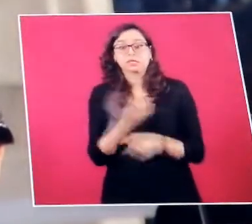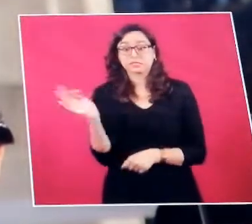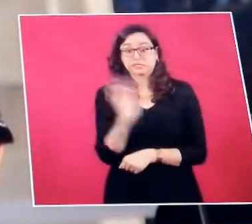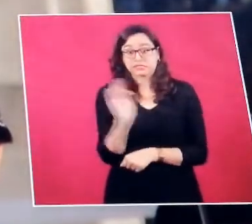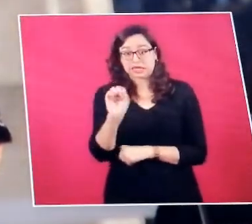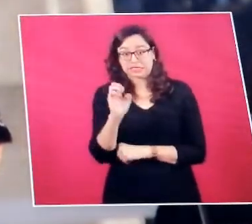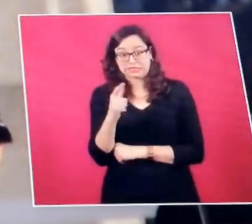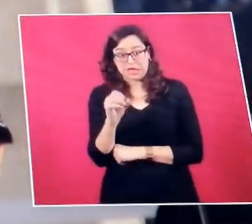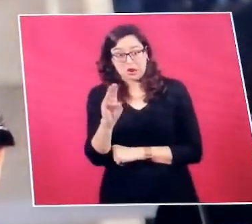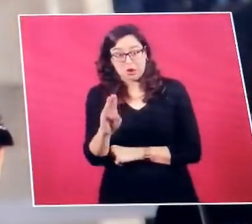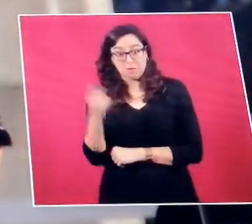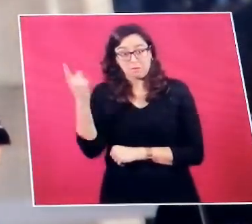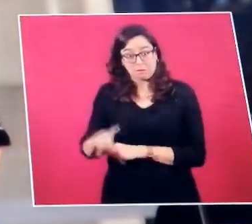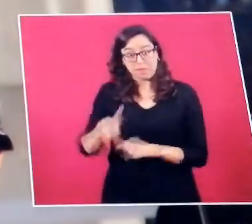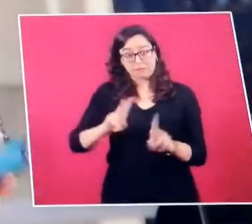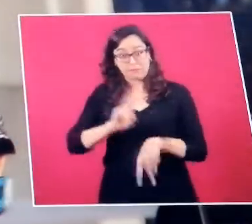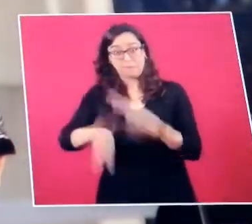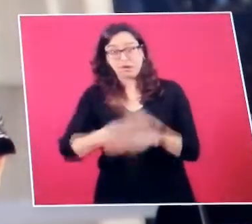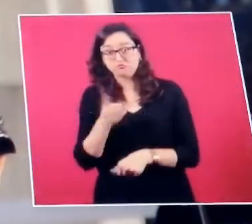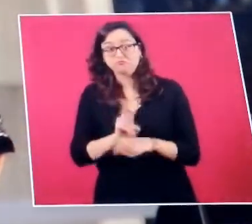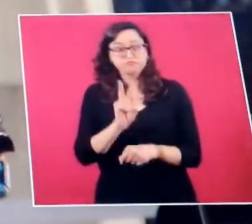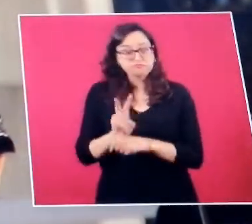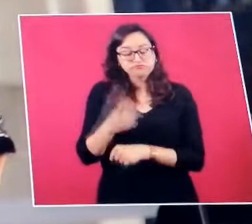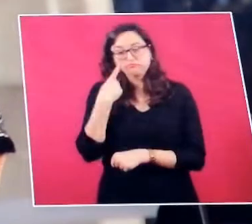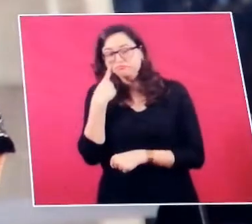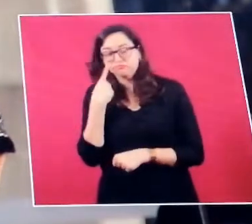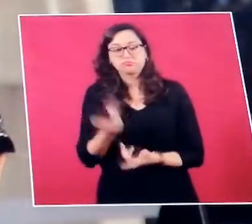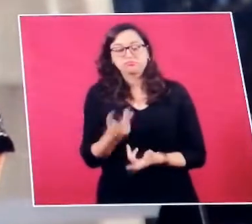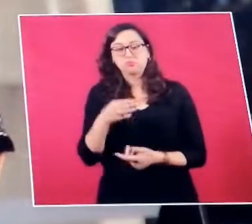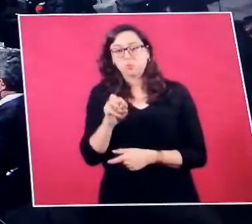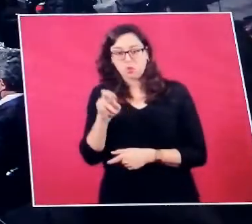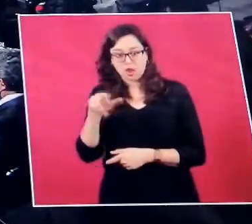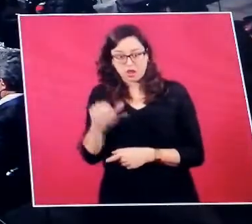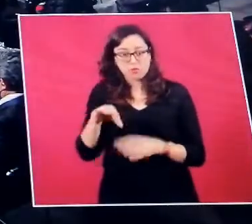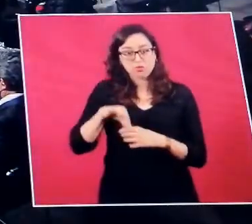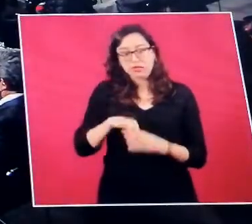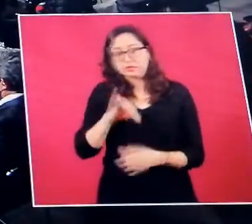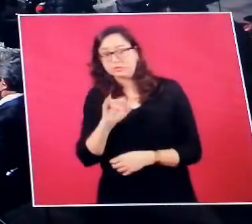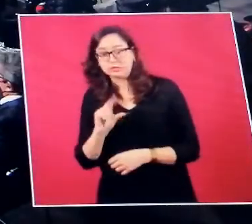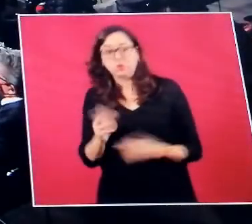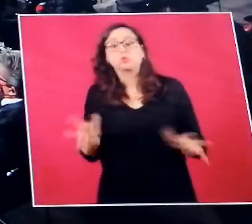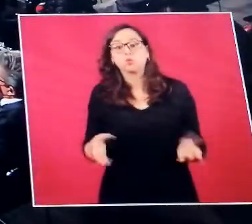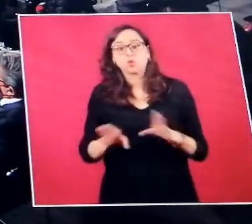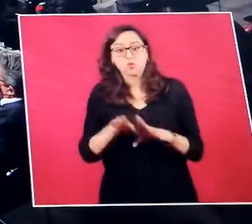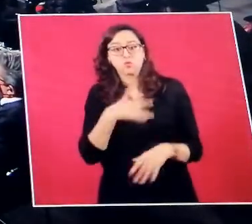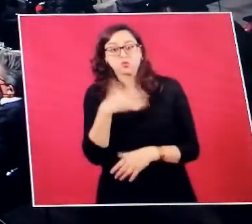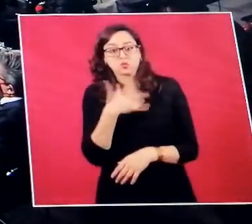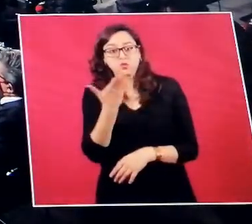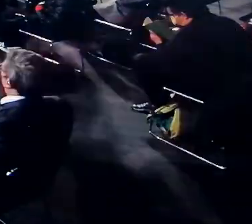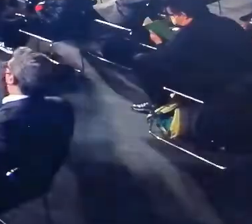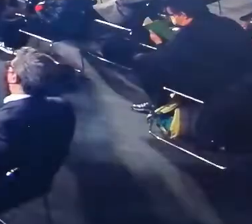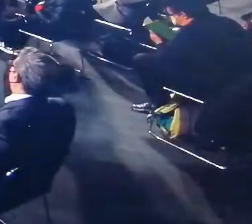secretario de Gobernación a que acudiera a ver cómo están estos trabajos y al llamado a Morena a votar en favor. Bueno, yo creo